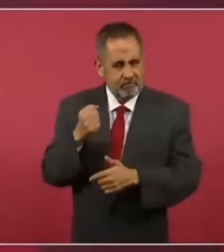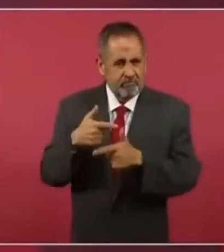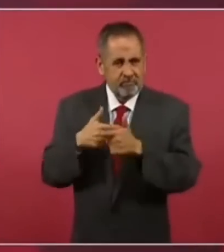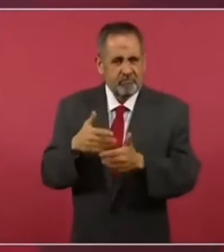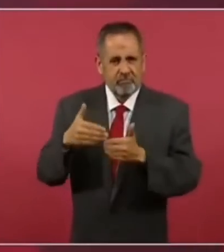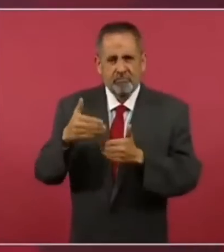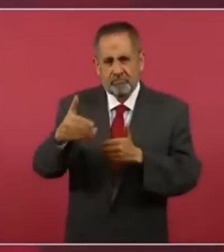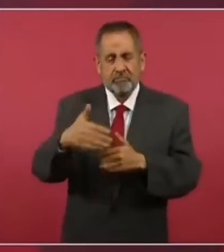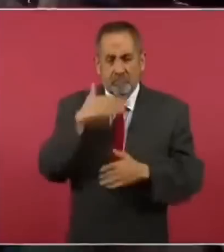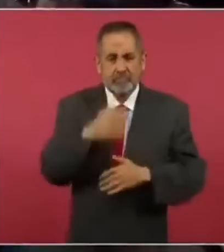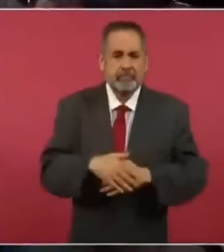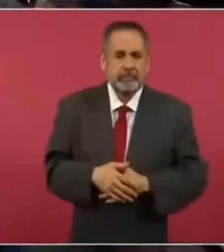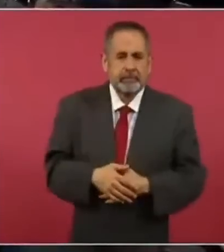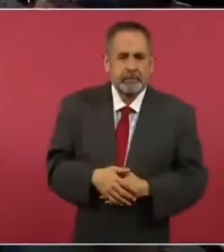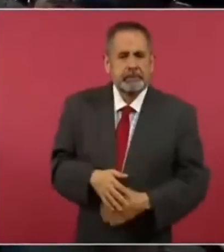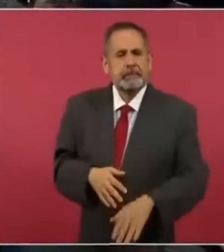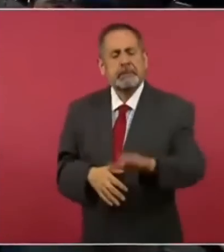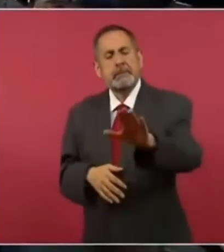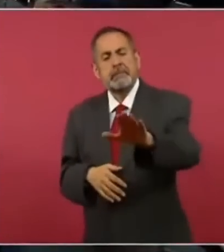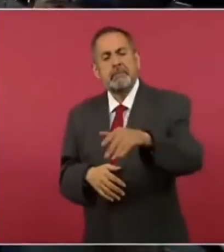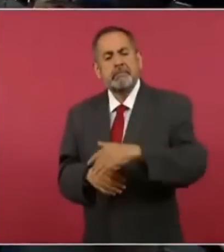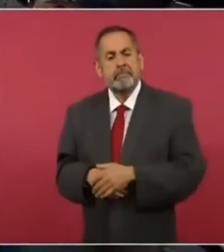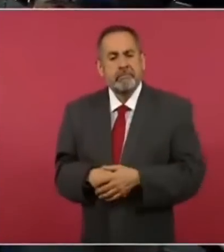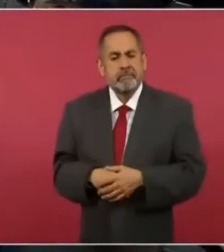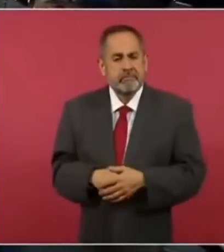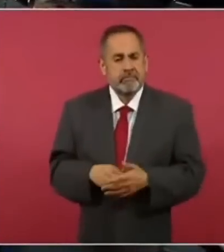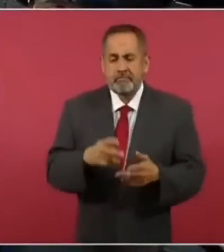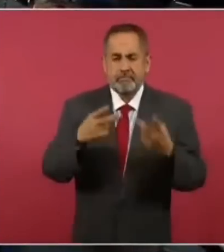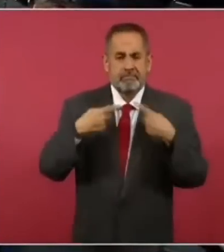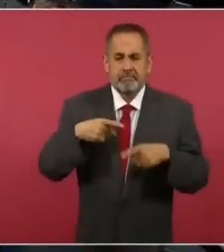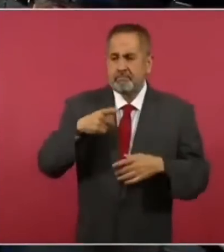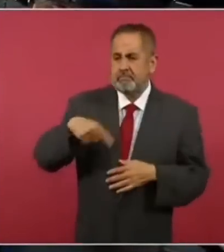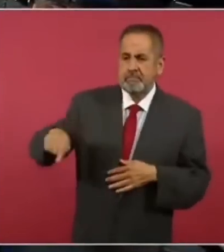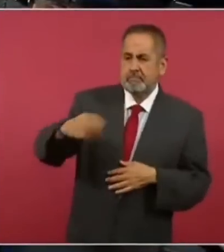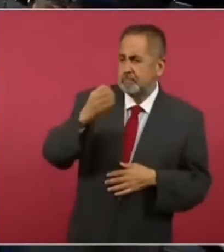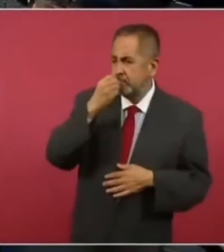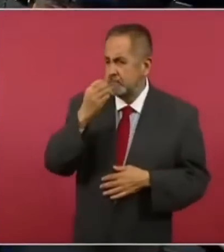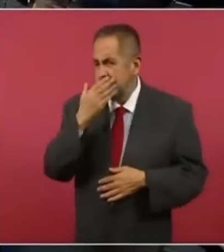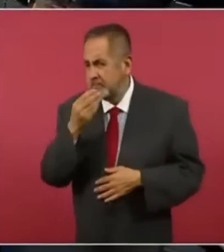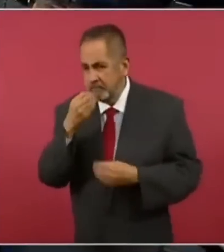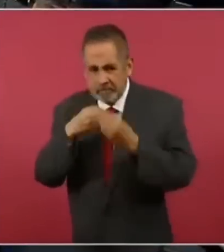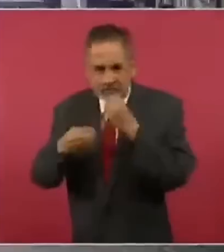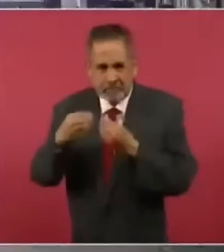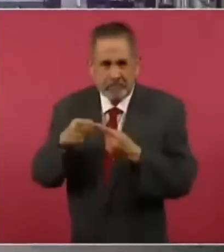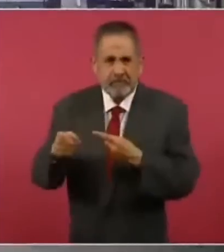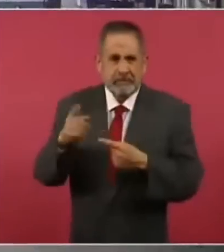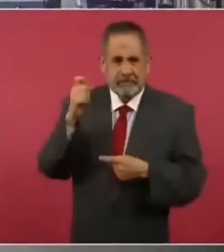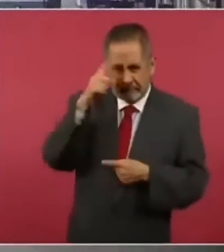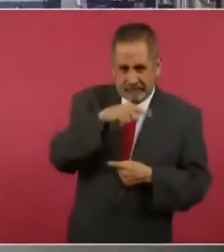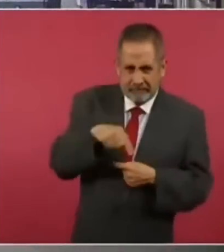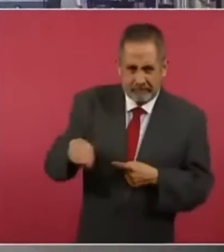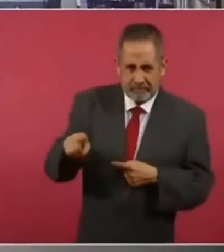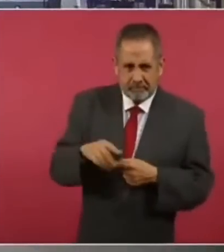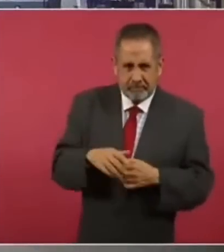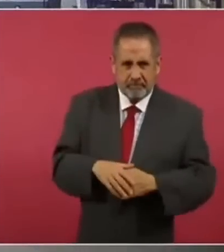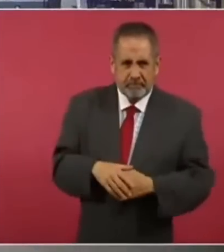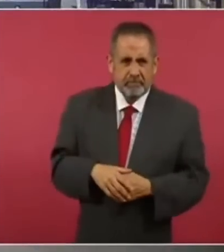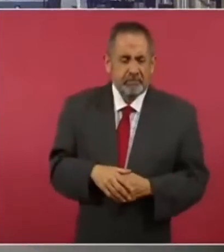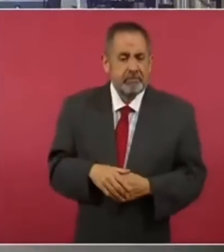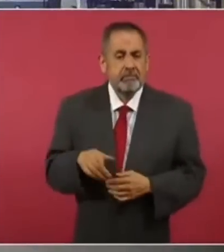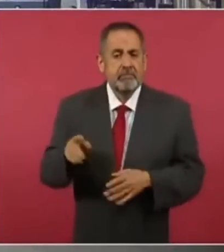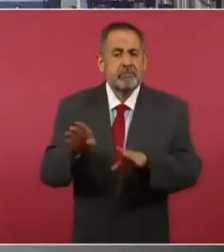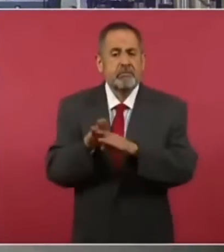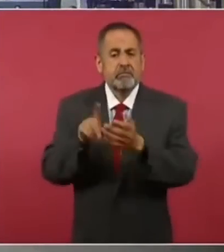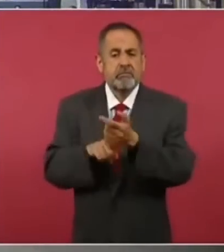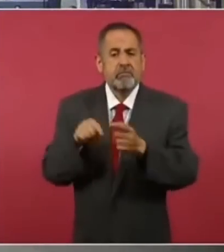fuerte a la corrupción. Y en estos momentos, una persona que batalla para comer, batalla para puede pagar, ir ya.